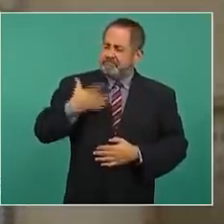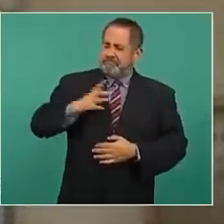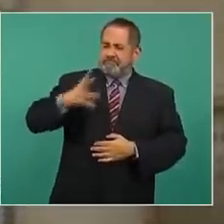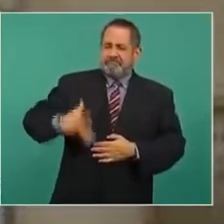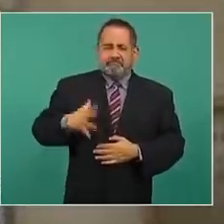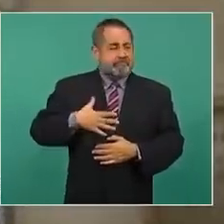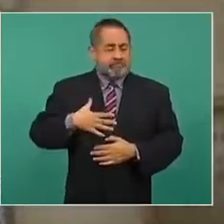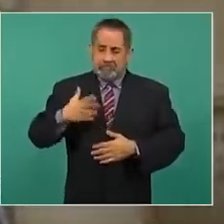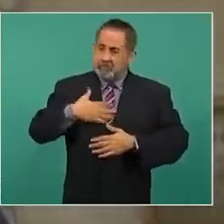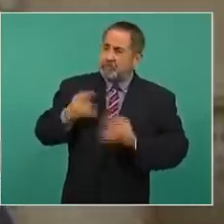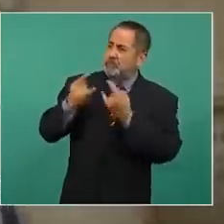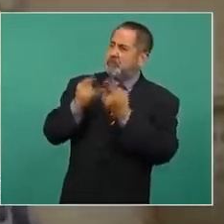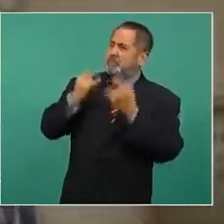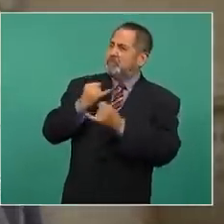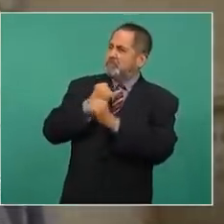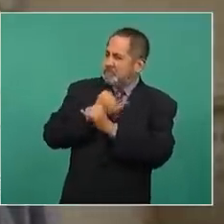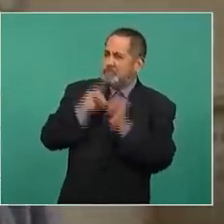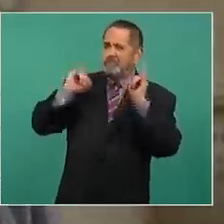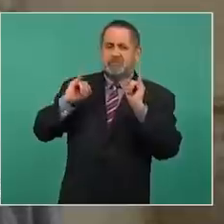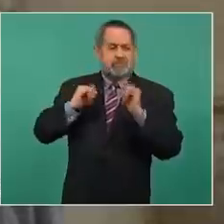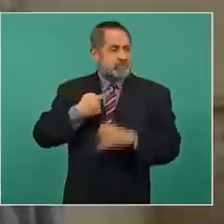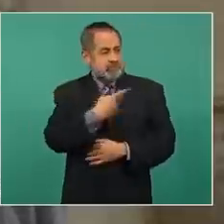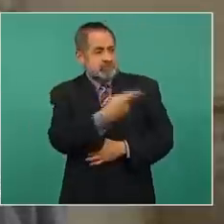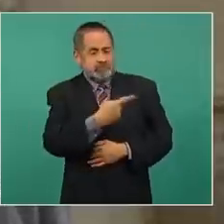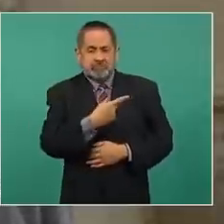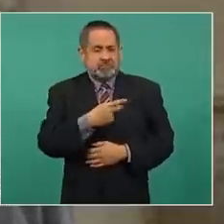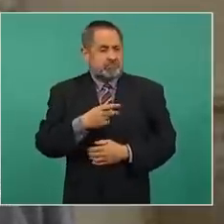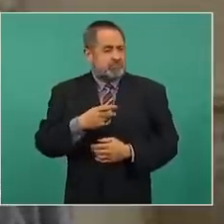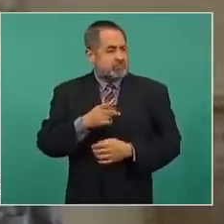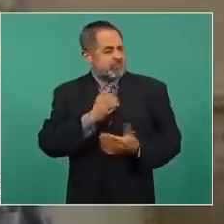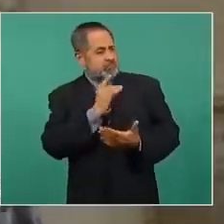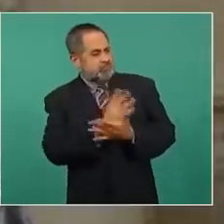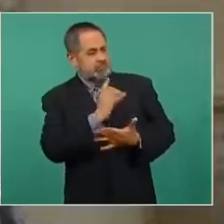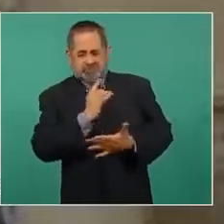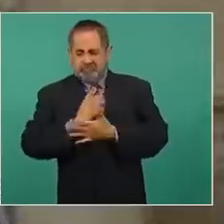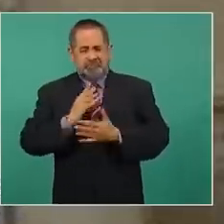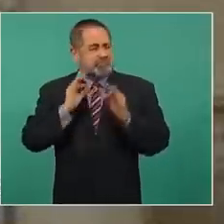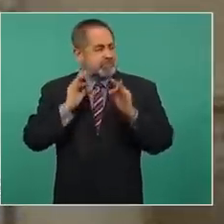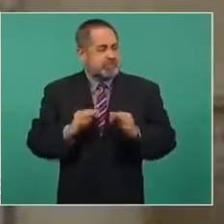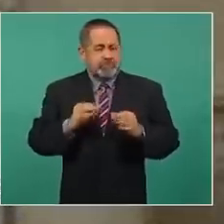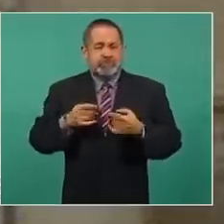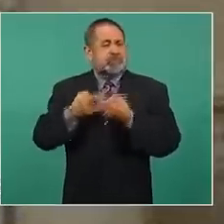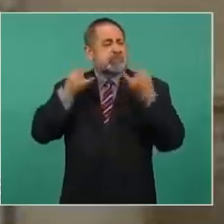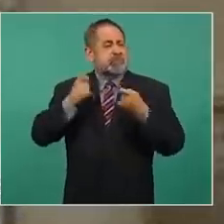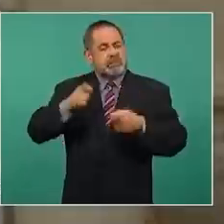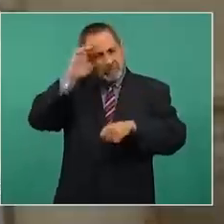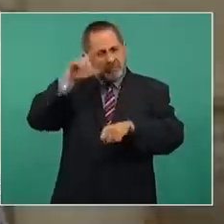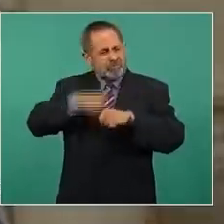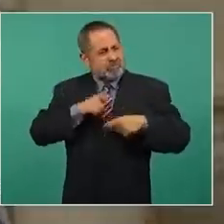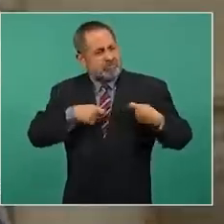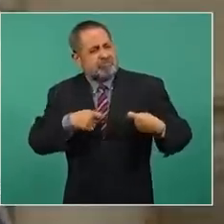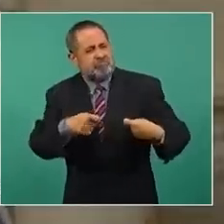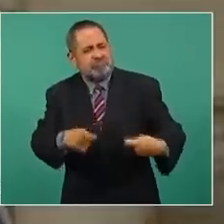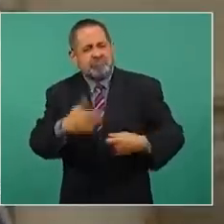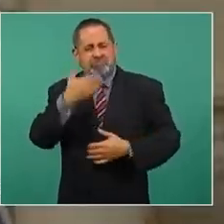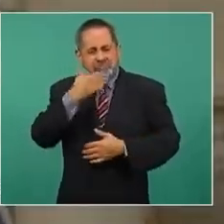nuestra independencia nuestros pueblos fuertos y únicos nuestro patrimonio cultural por